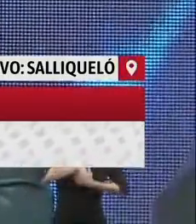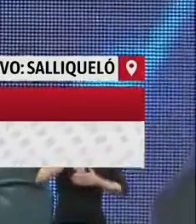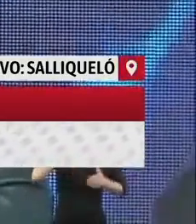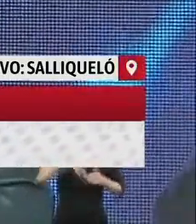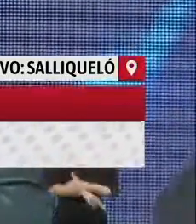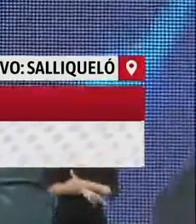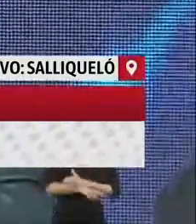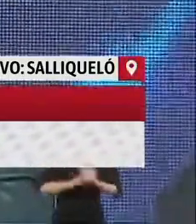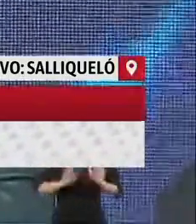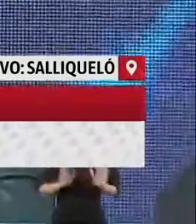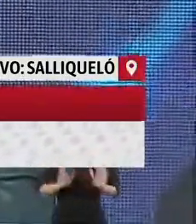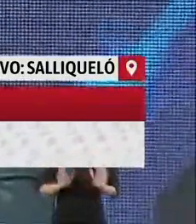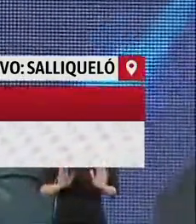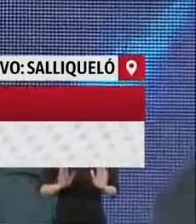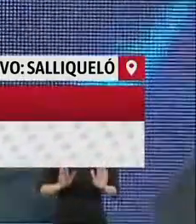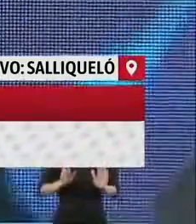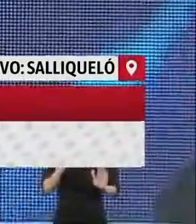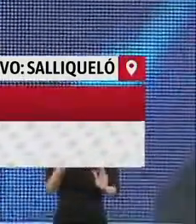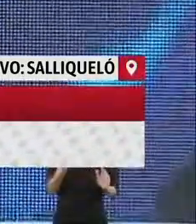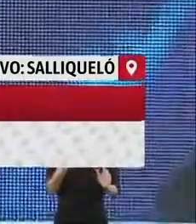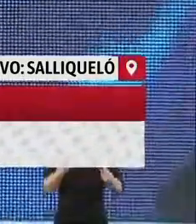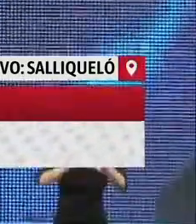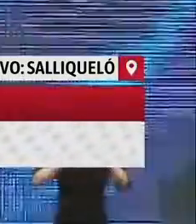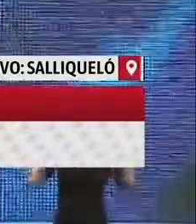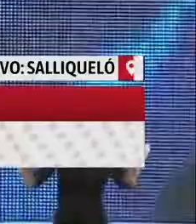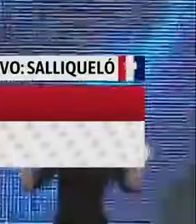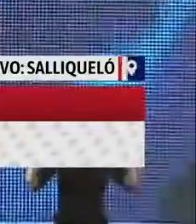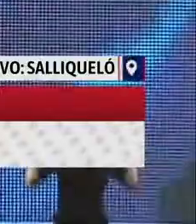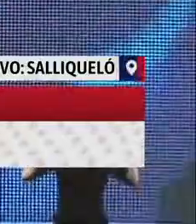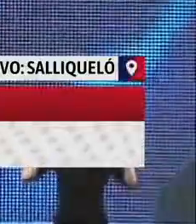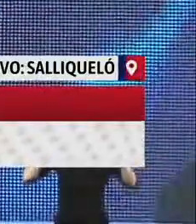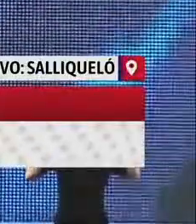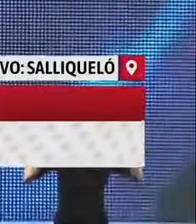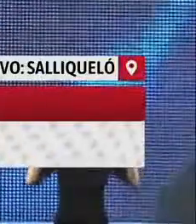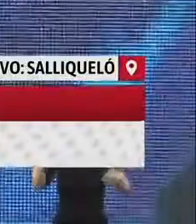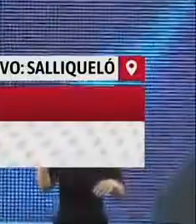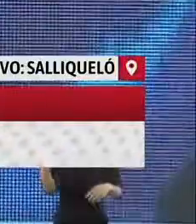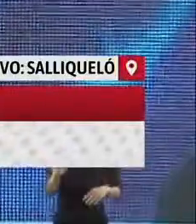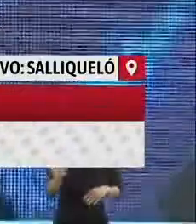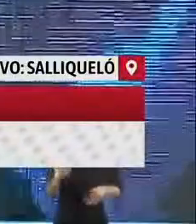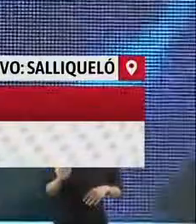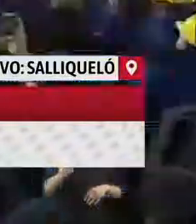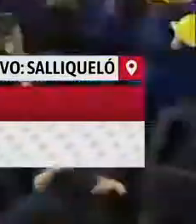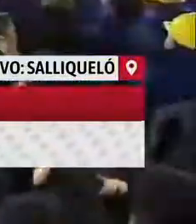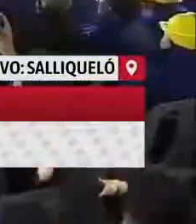que no fue magia. Esto que pasó no fue magia.